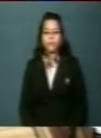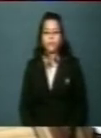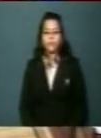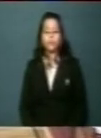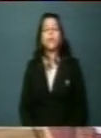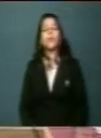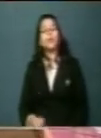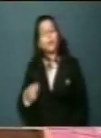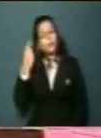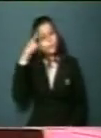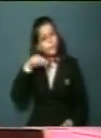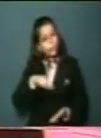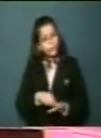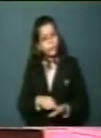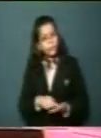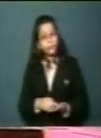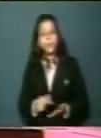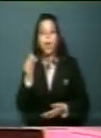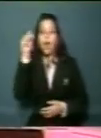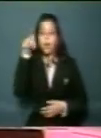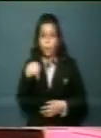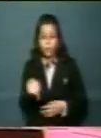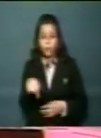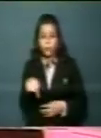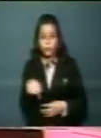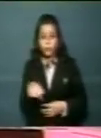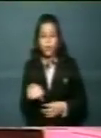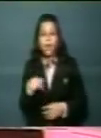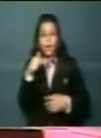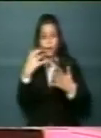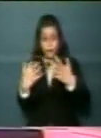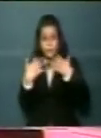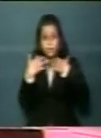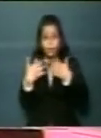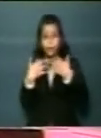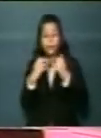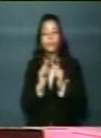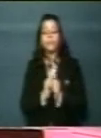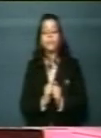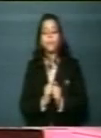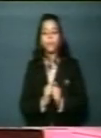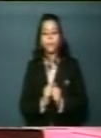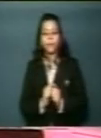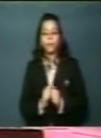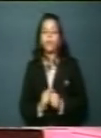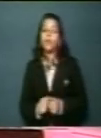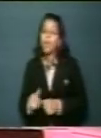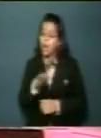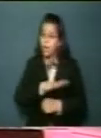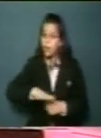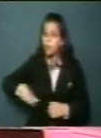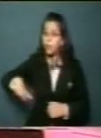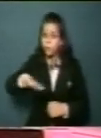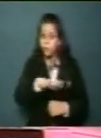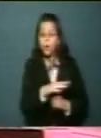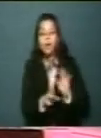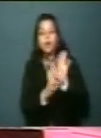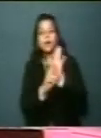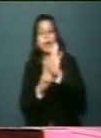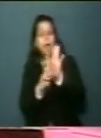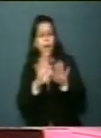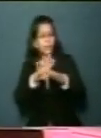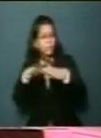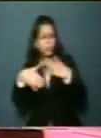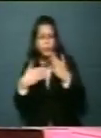Y es precisamente aquí, en esta Asamblea Legislativa, el lugar donde están representadas todas